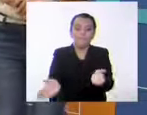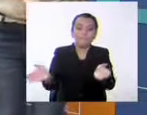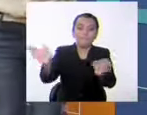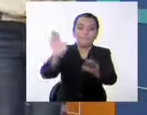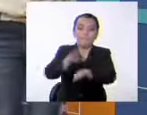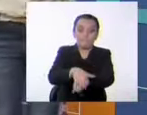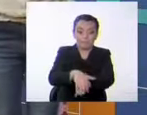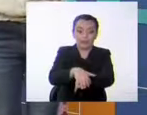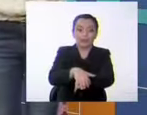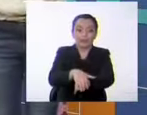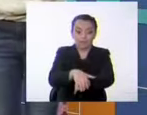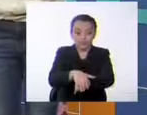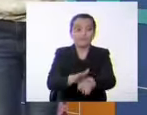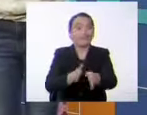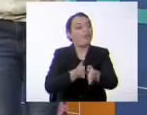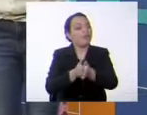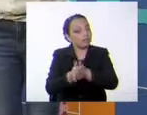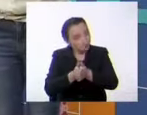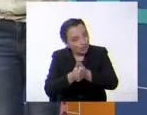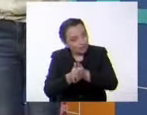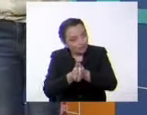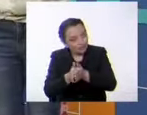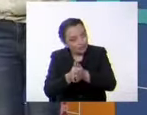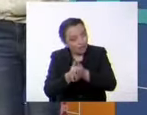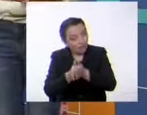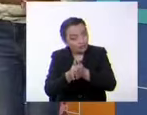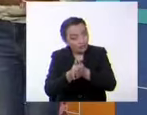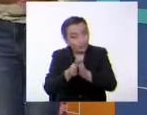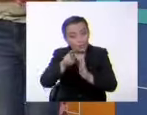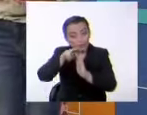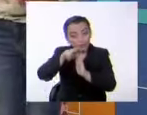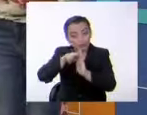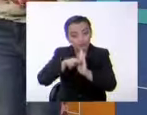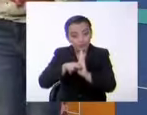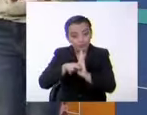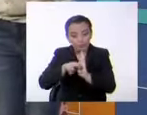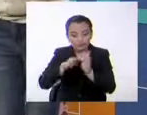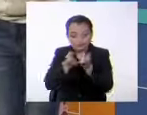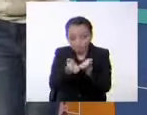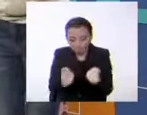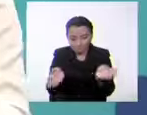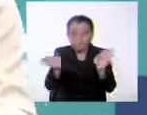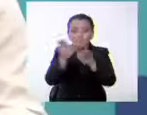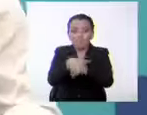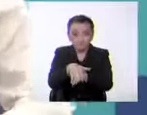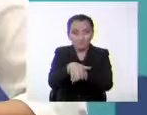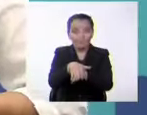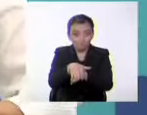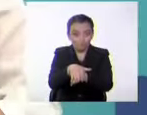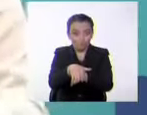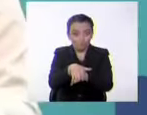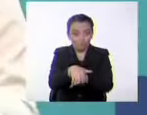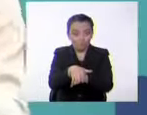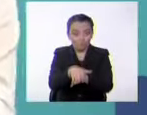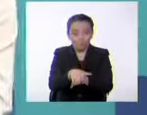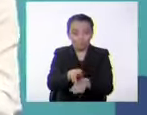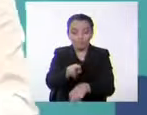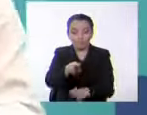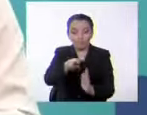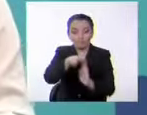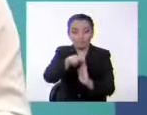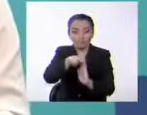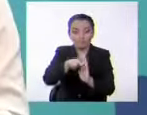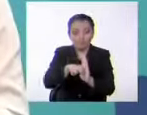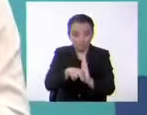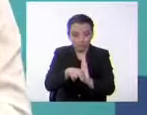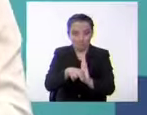imagínate qué interesante. Así es que se ha declarado patrimonio, digamos, este